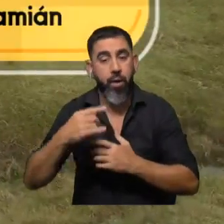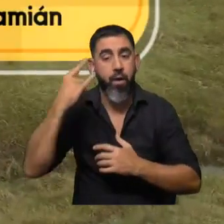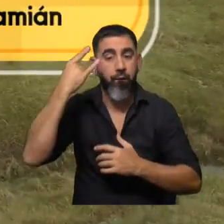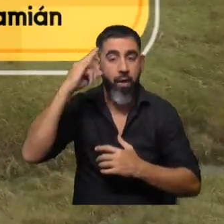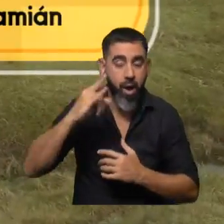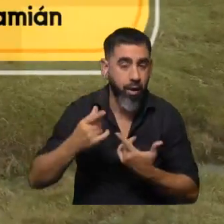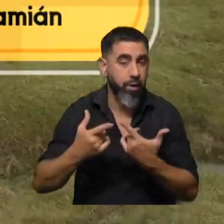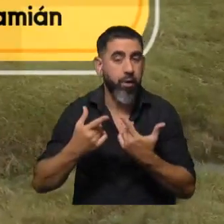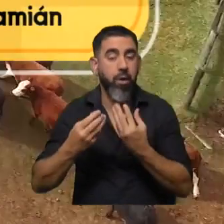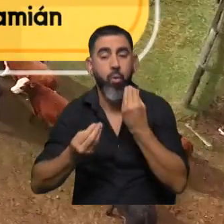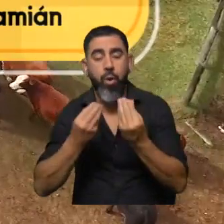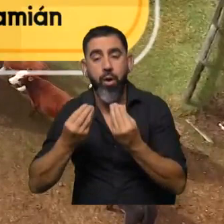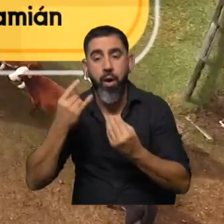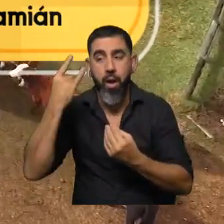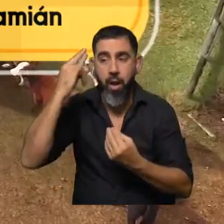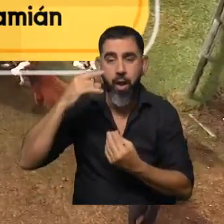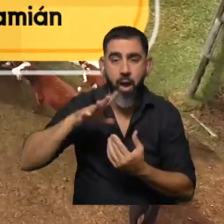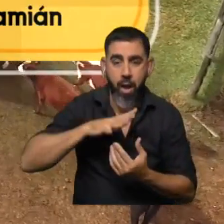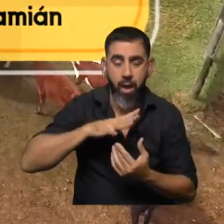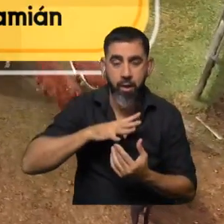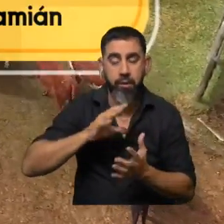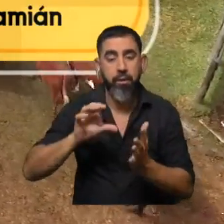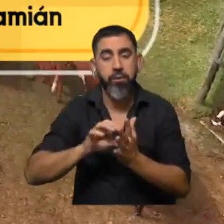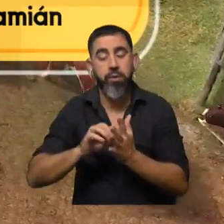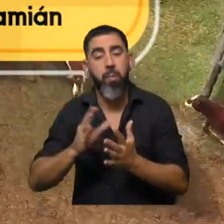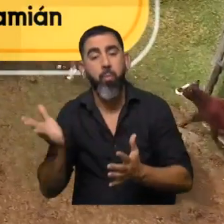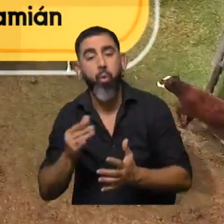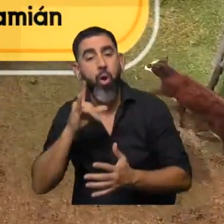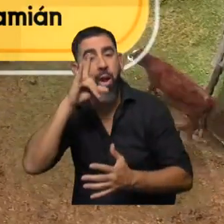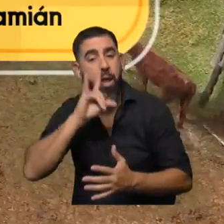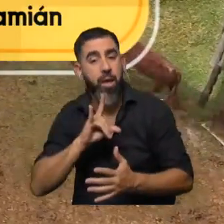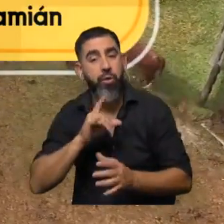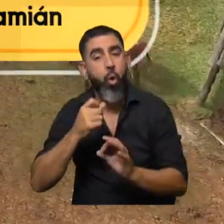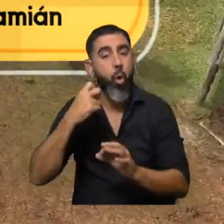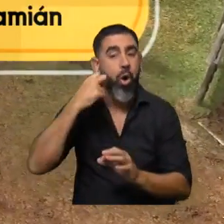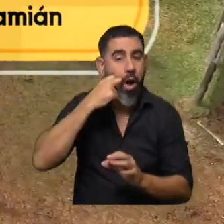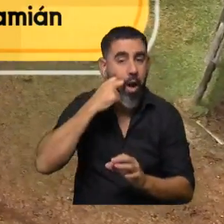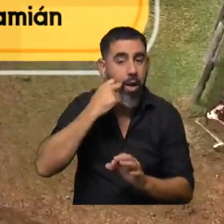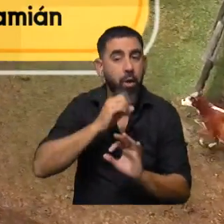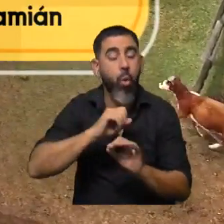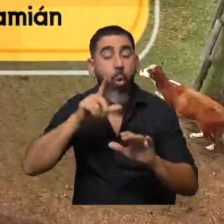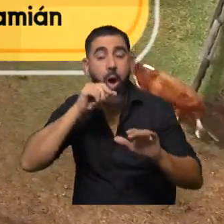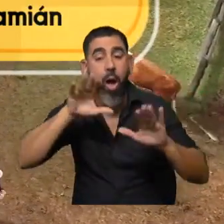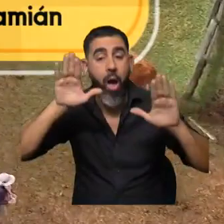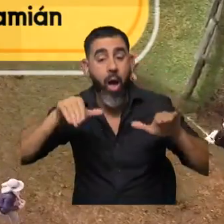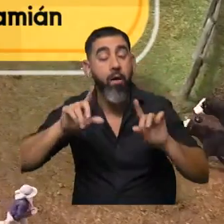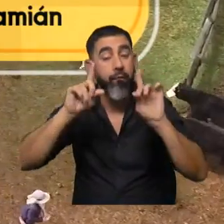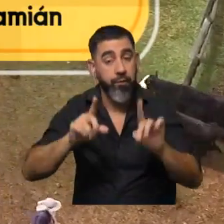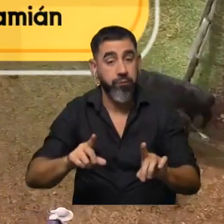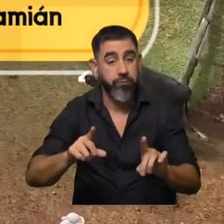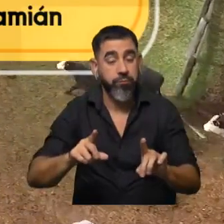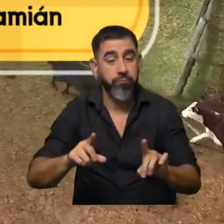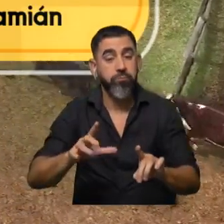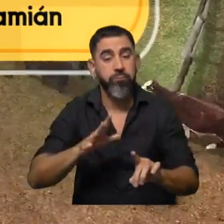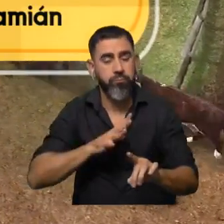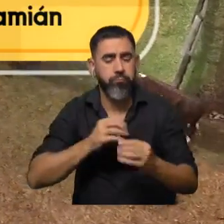los bovinos que eran ganaderos o eran sistemas productores de leche, o incluso aves, ¿no? En realidad tenemos un